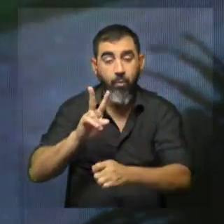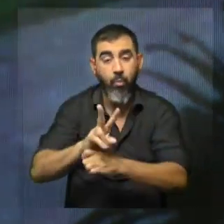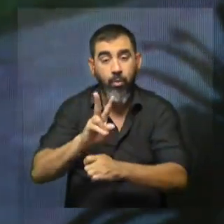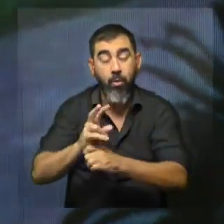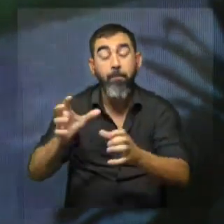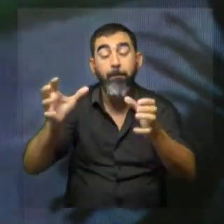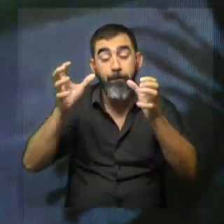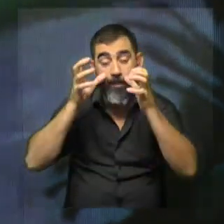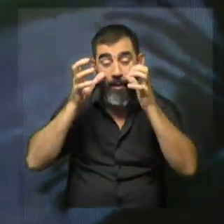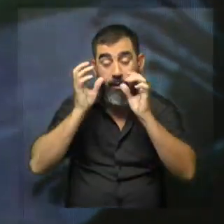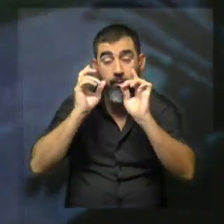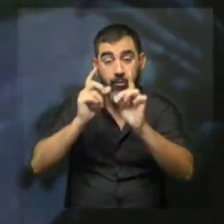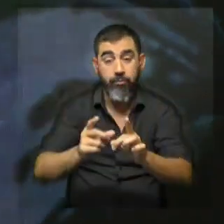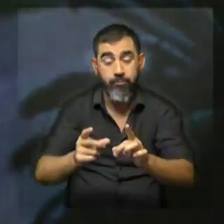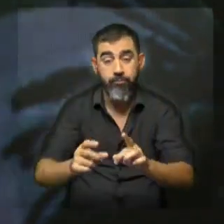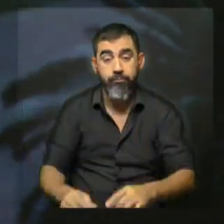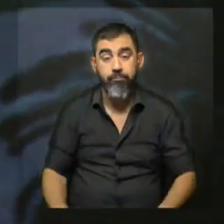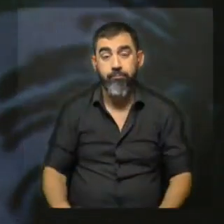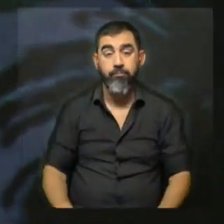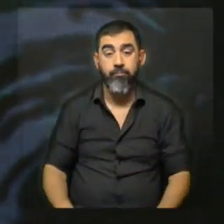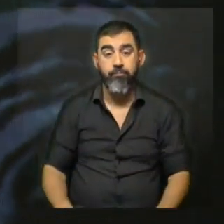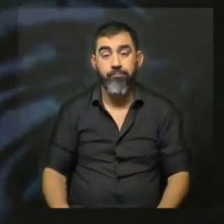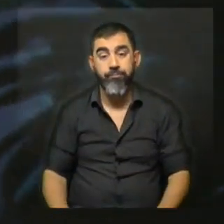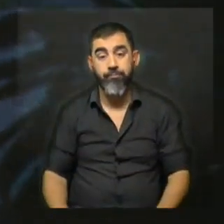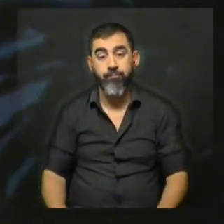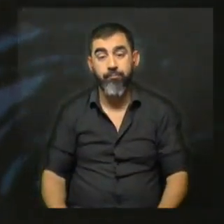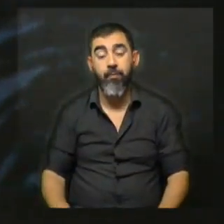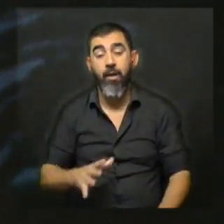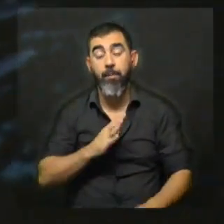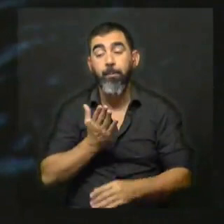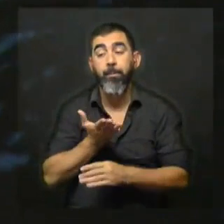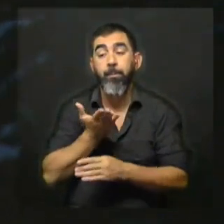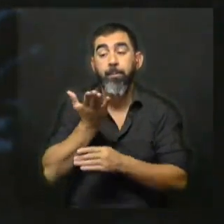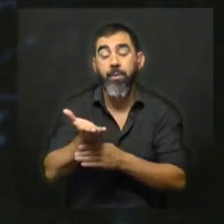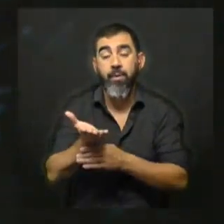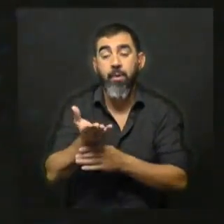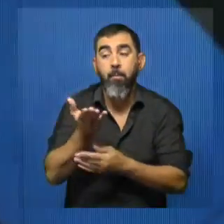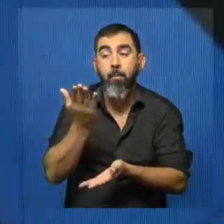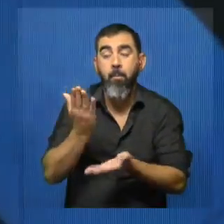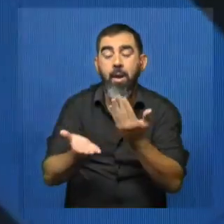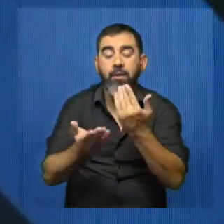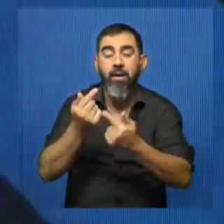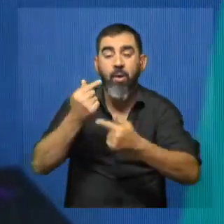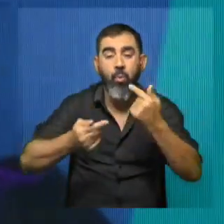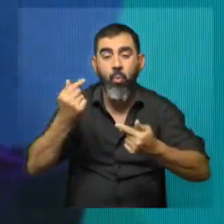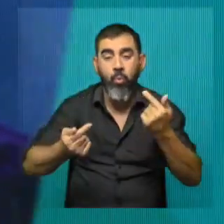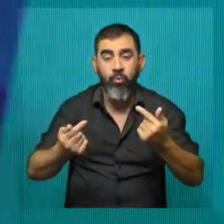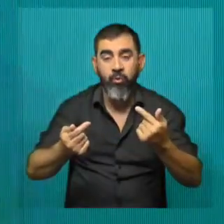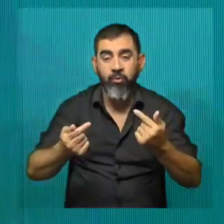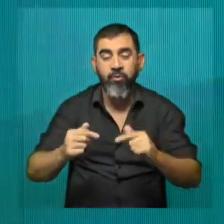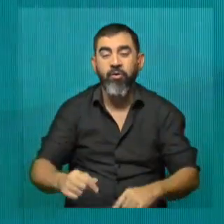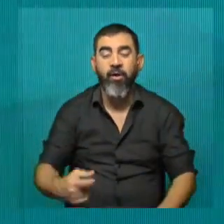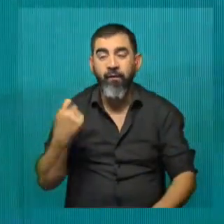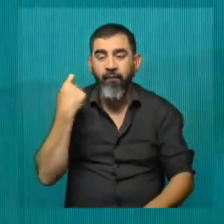de riesgo y bueno, habría una solicitud de recursos que no estarían dados ante la